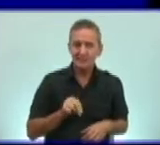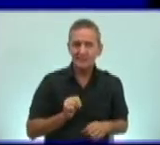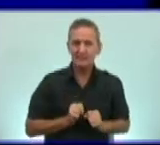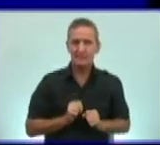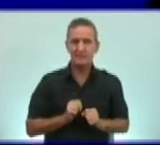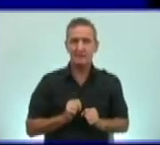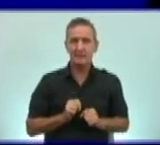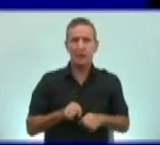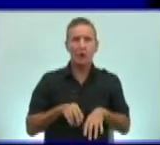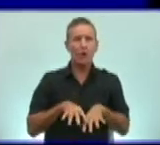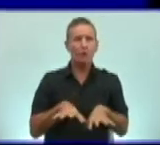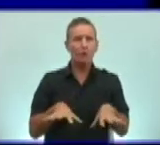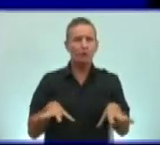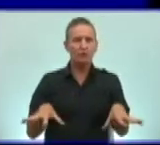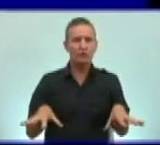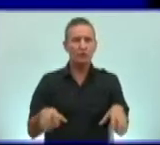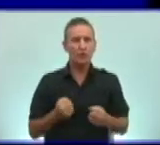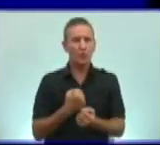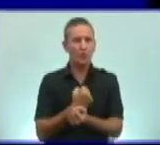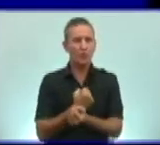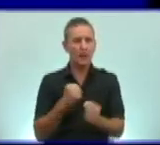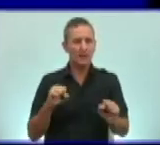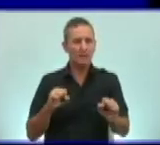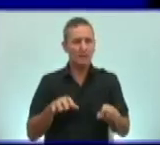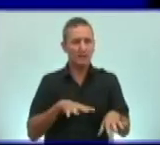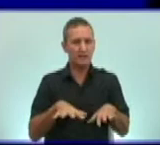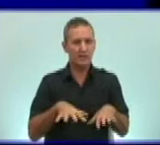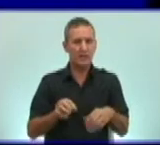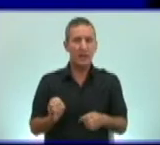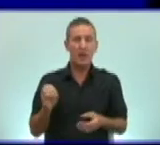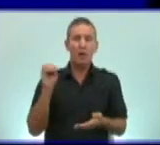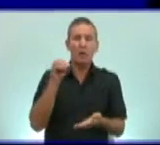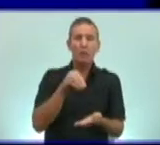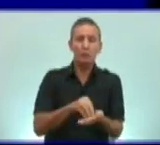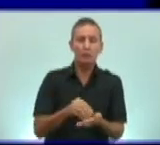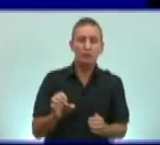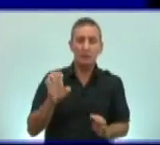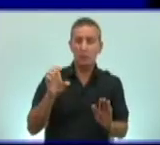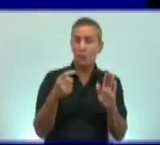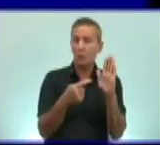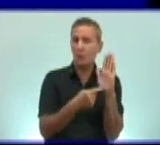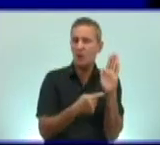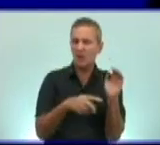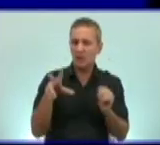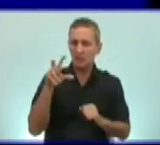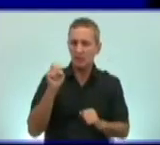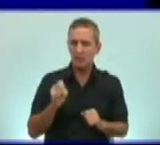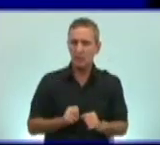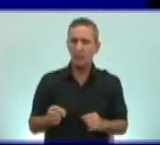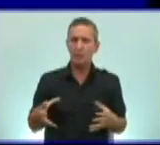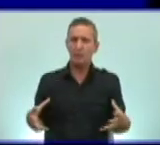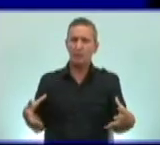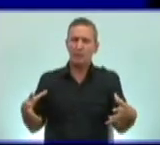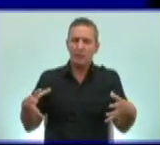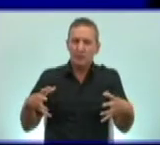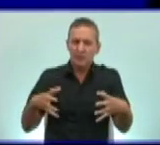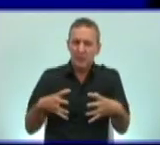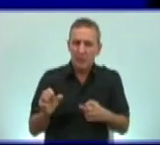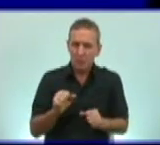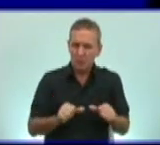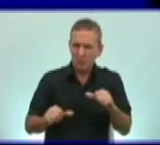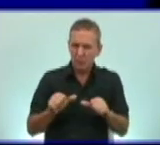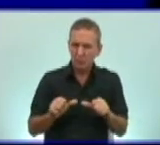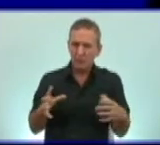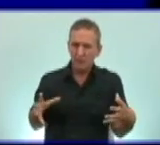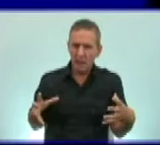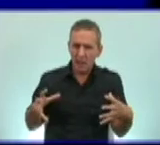movimiento. Decíamos aquí ahora y agregamos un elemento nuevo, es decir, cuando están fundidas. Cuando entonces las sustancias